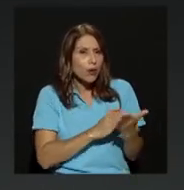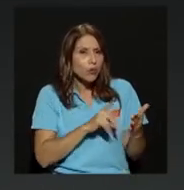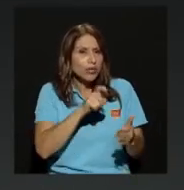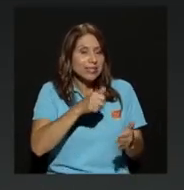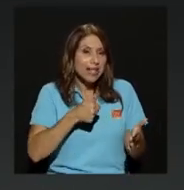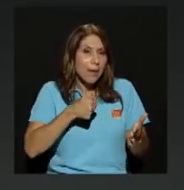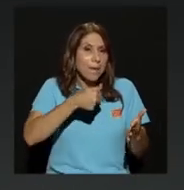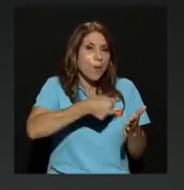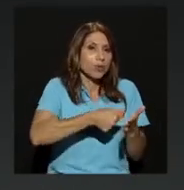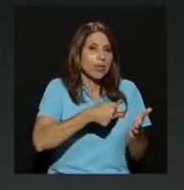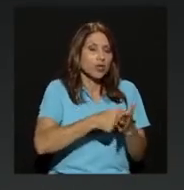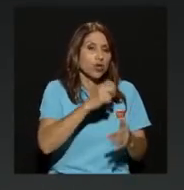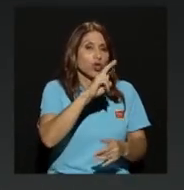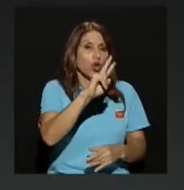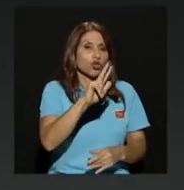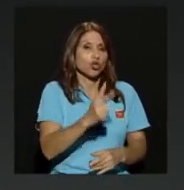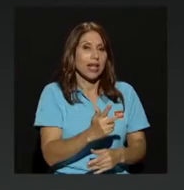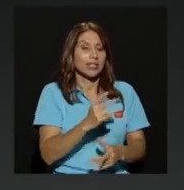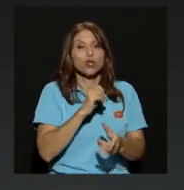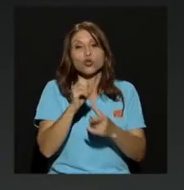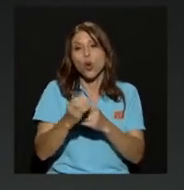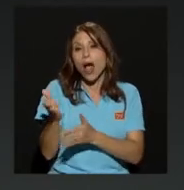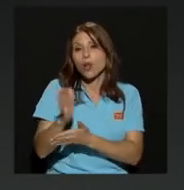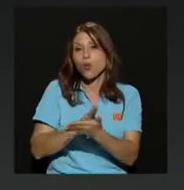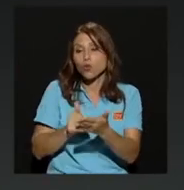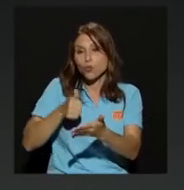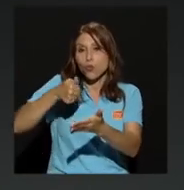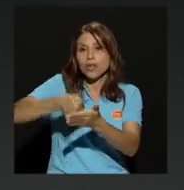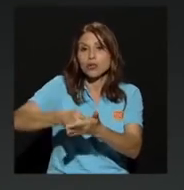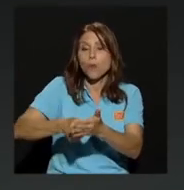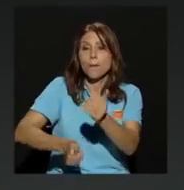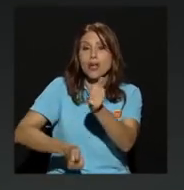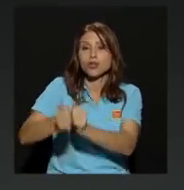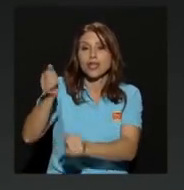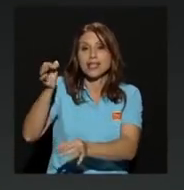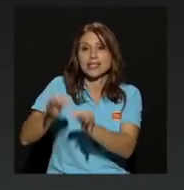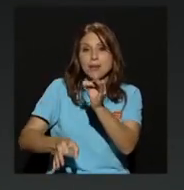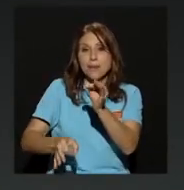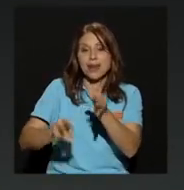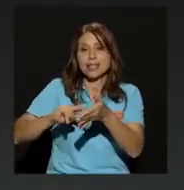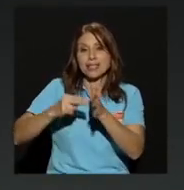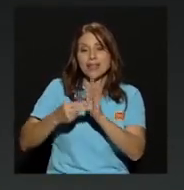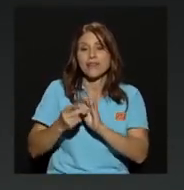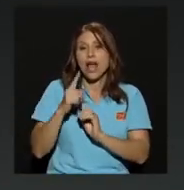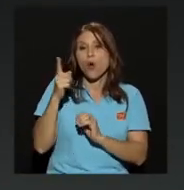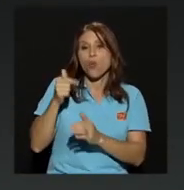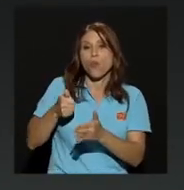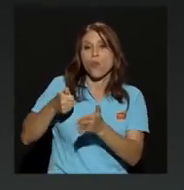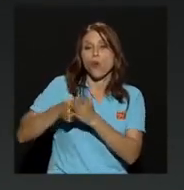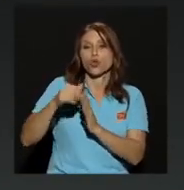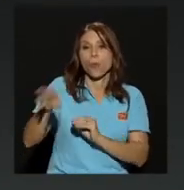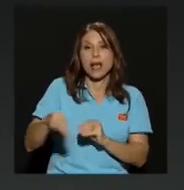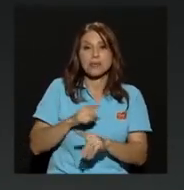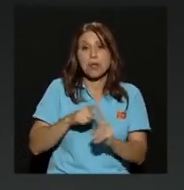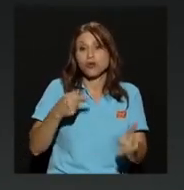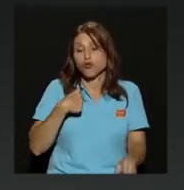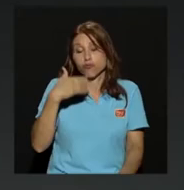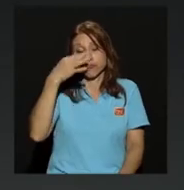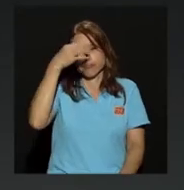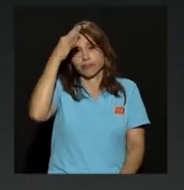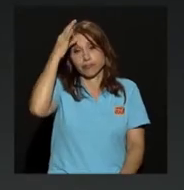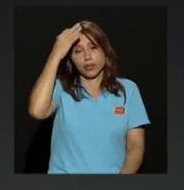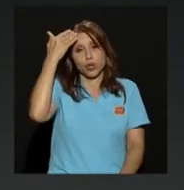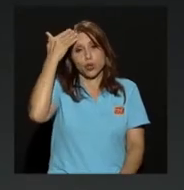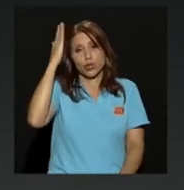van por mayoría simple, o es decir, un voto más Pero no, pero ignoro eso y es una pregunta